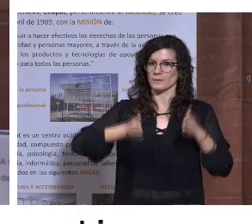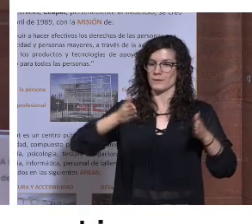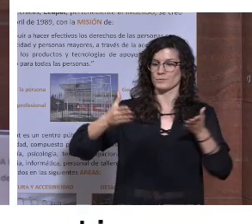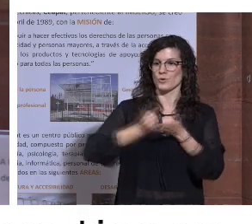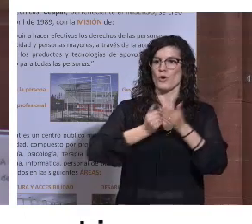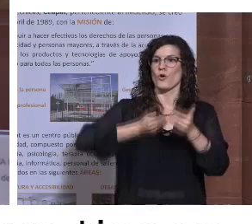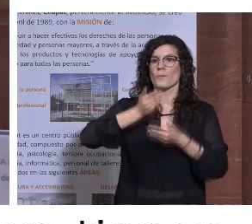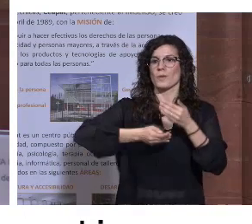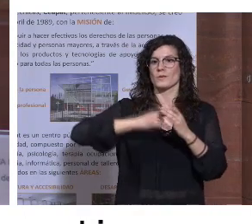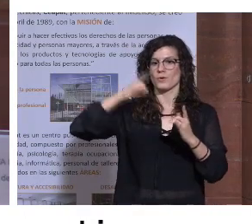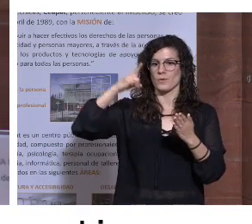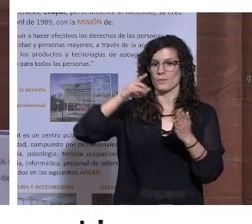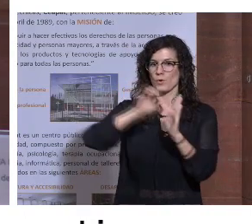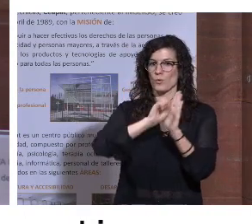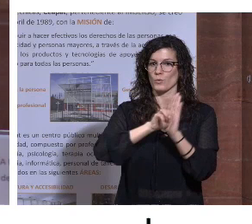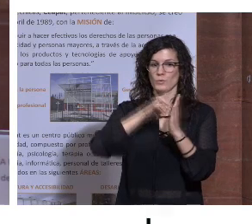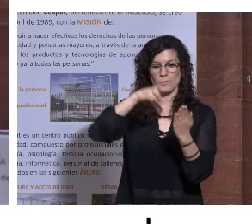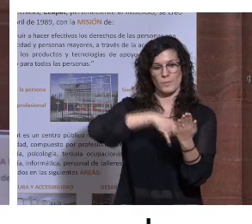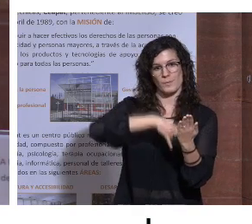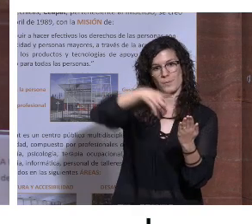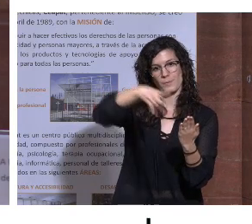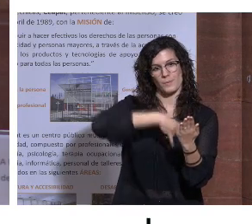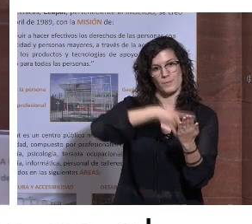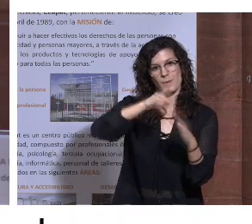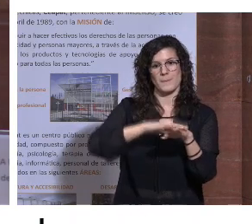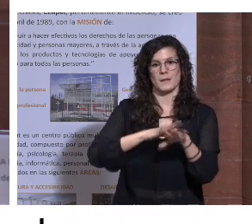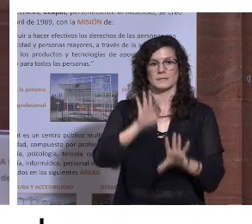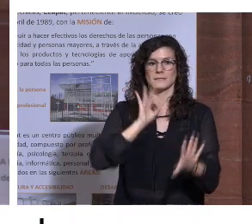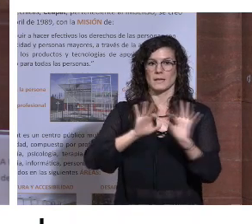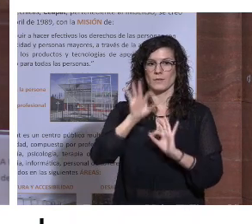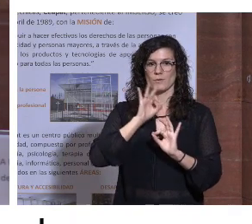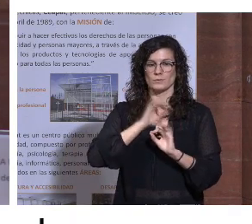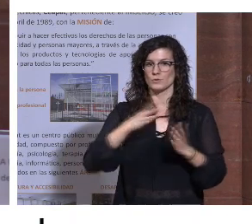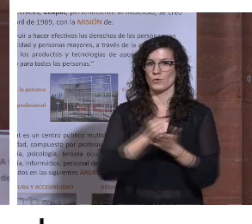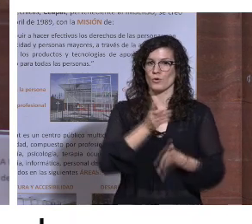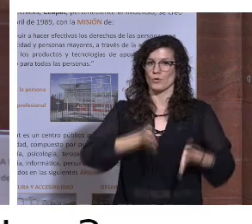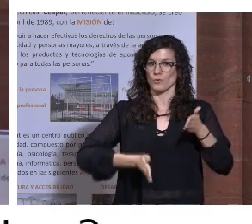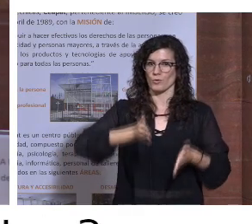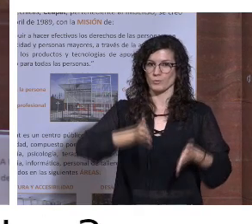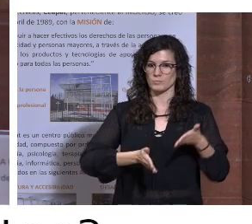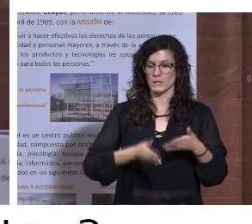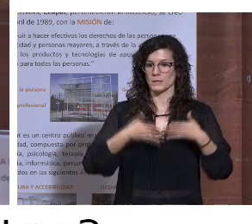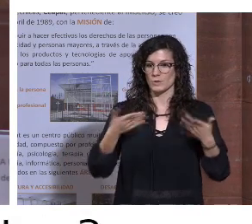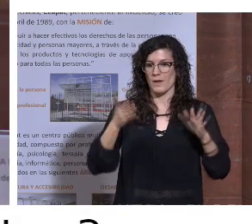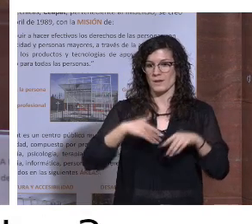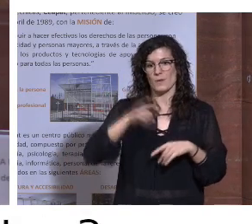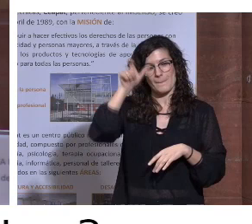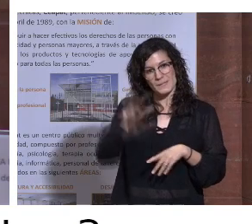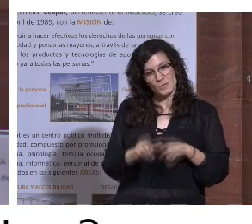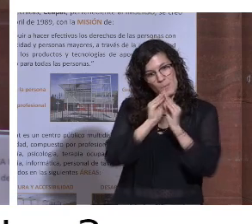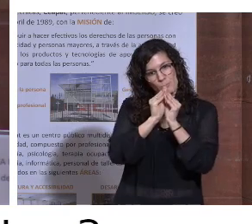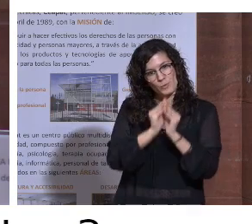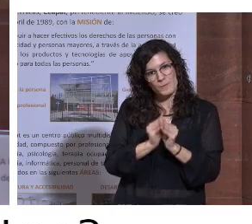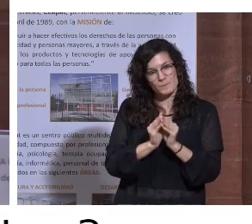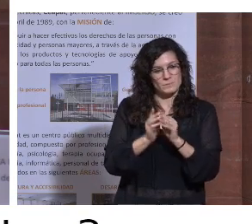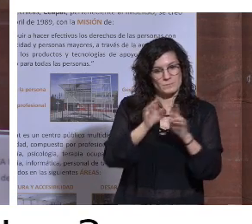proceso de escaneo de los currículums que les llegan para hacer selección, ¿no? Entonces, claro, eso al final es alguien que está programando en base a